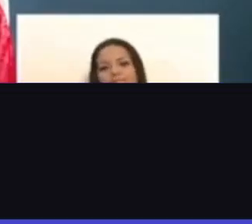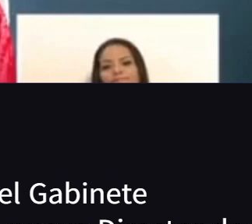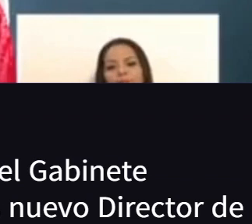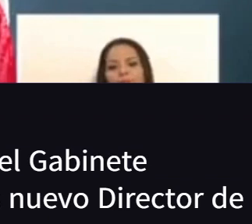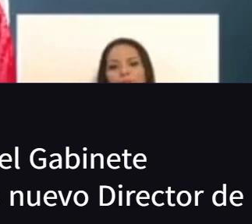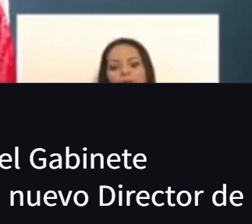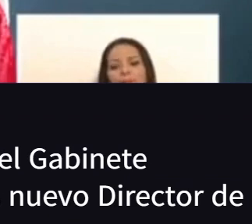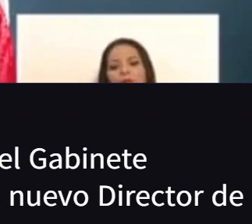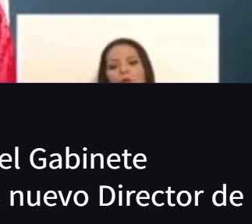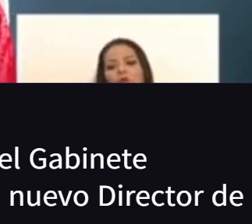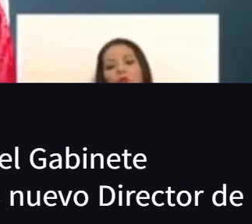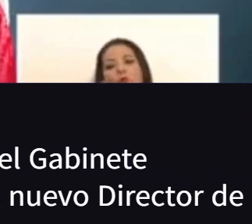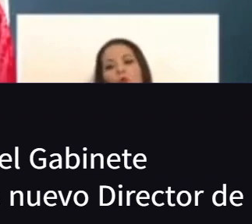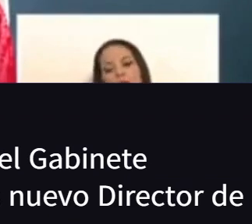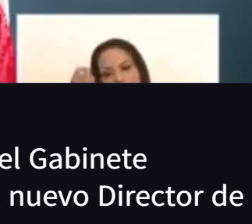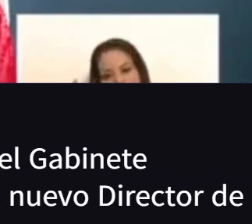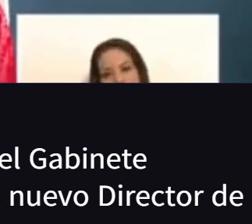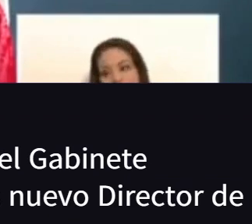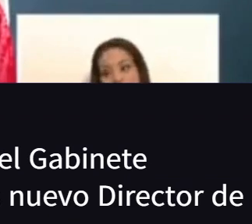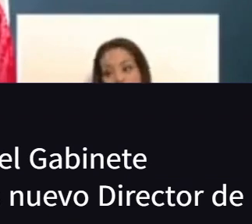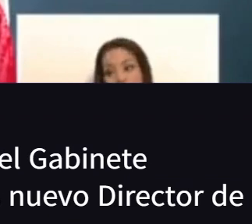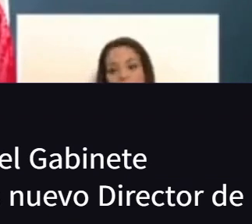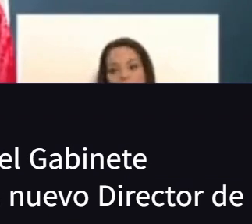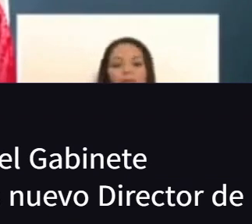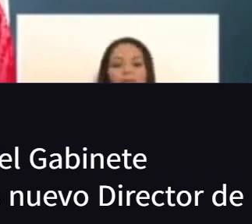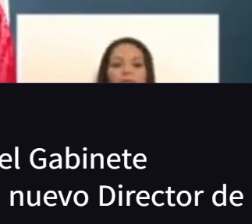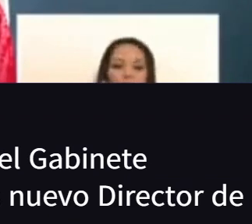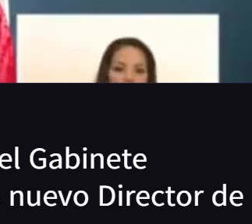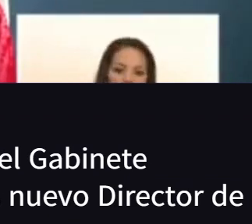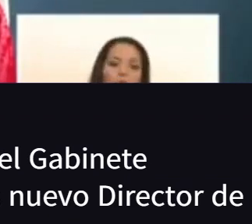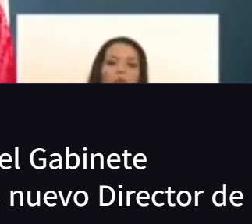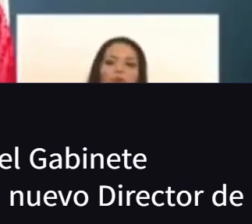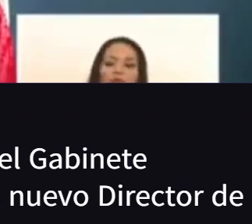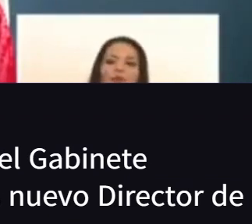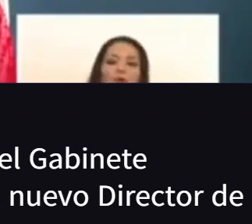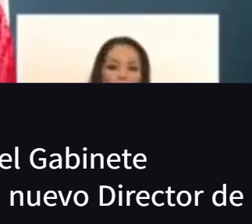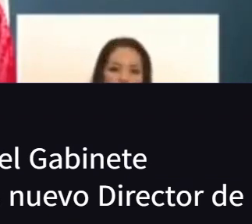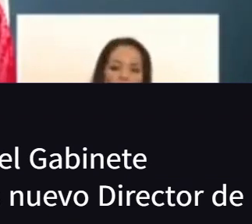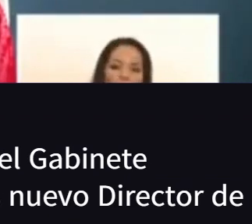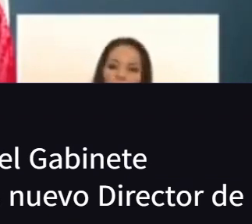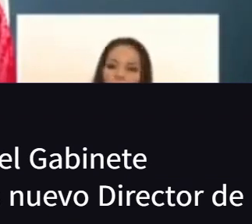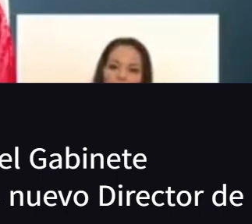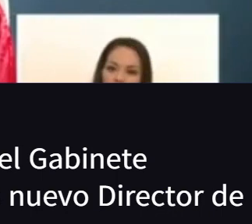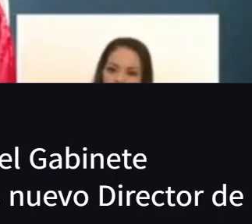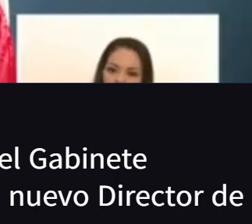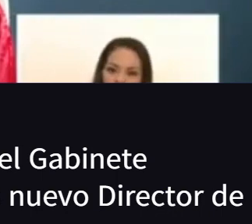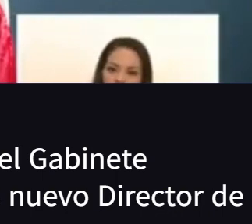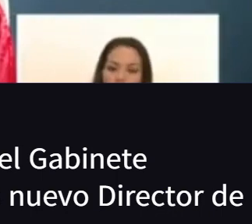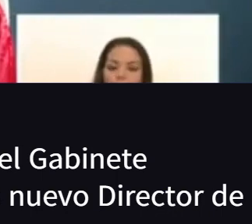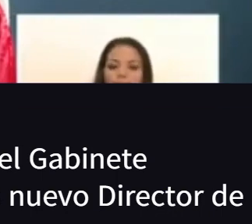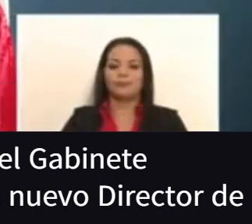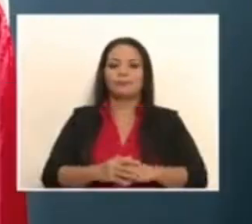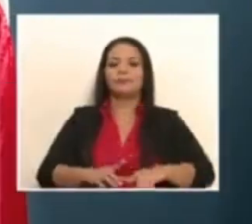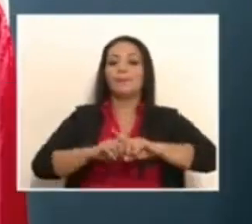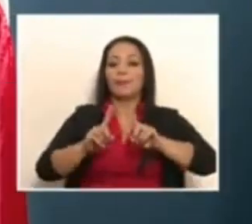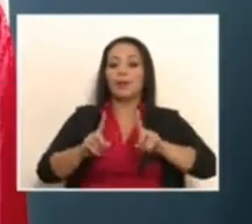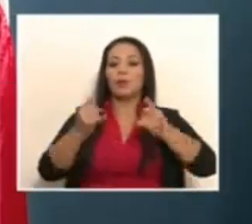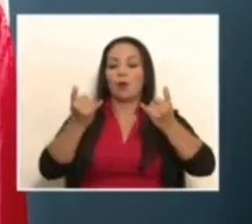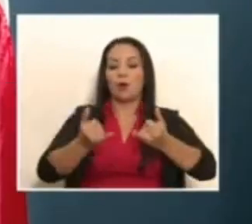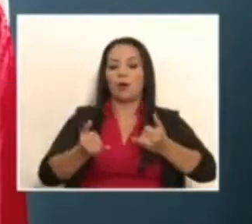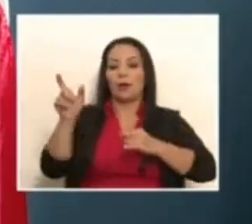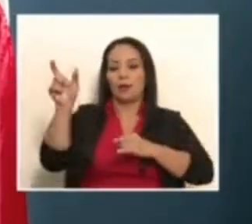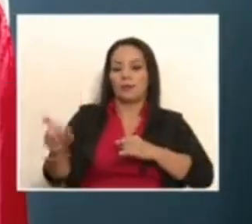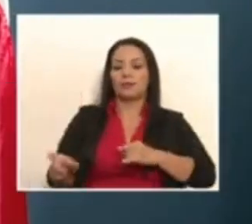quiero anunciar que don Jorge deja el puesto de ministro de seguridad pero va a ser el